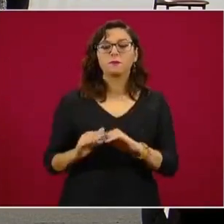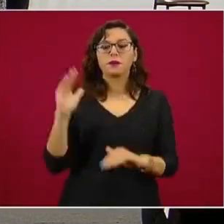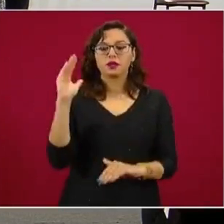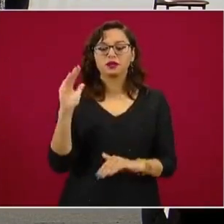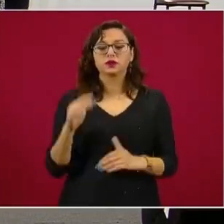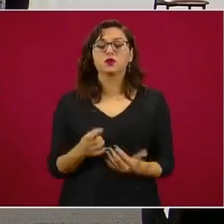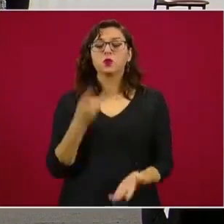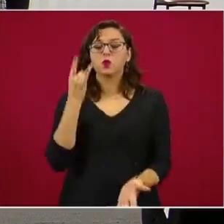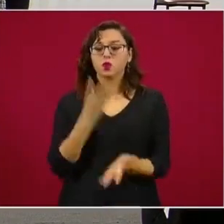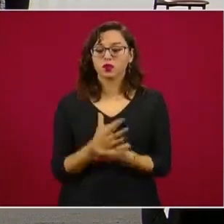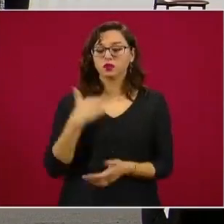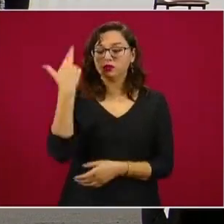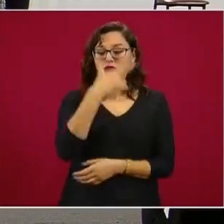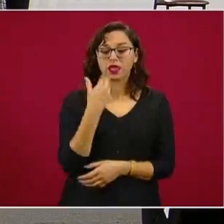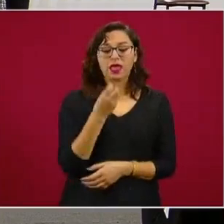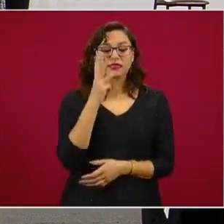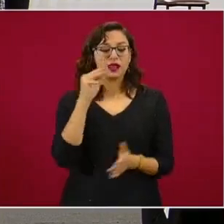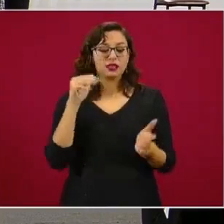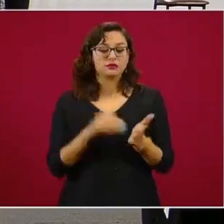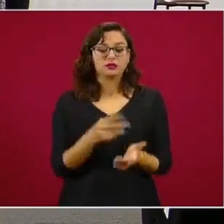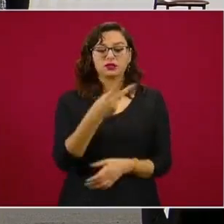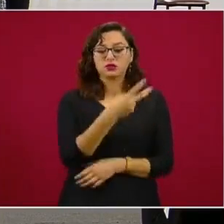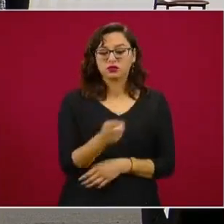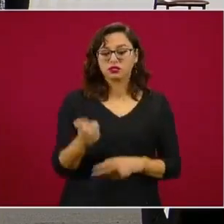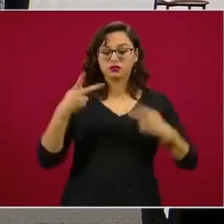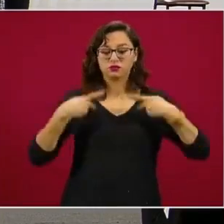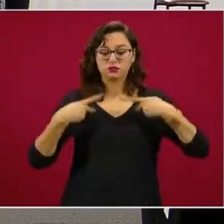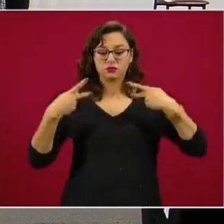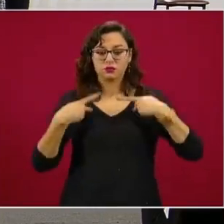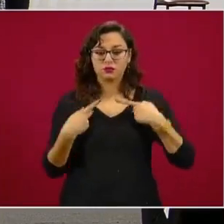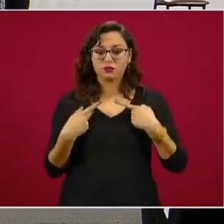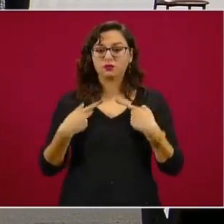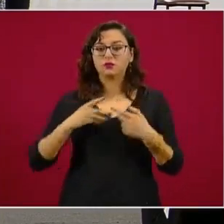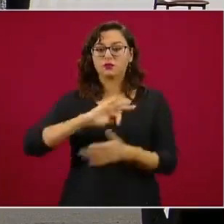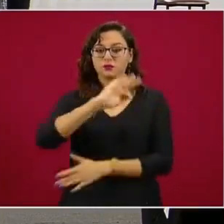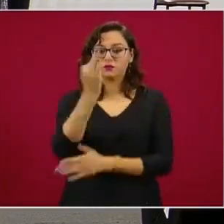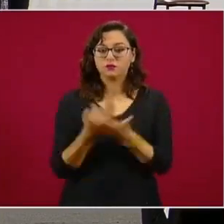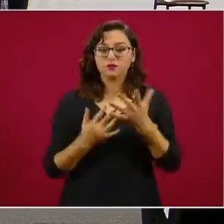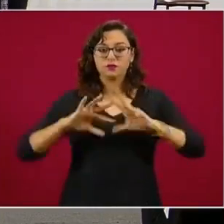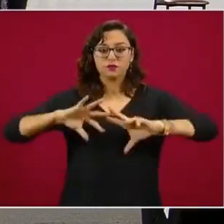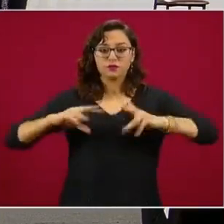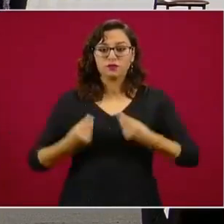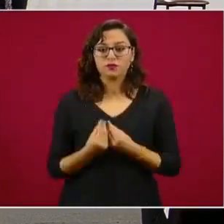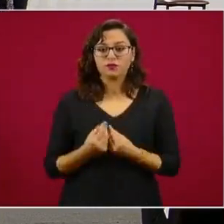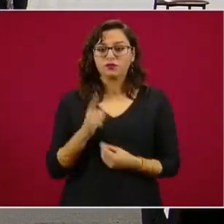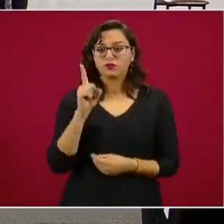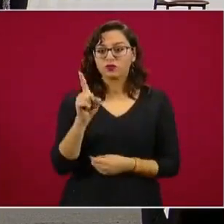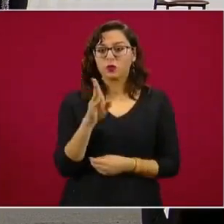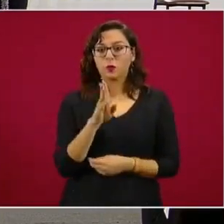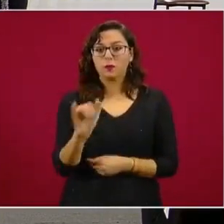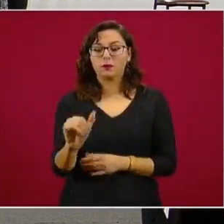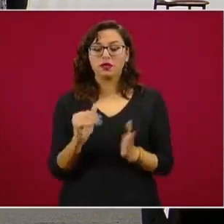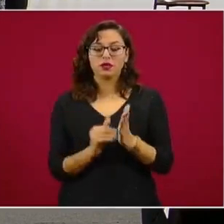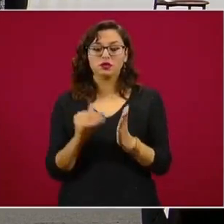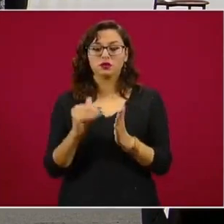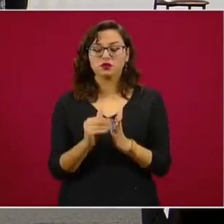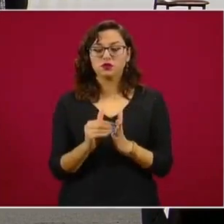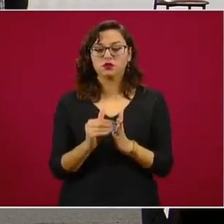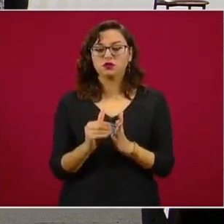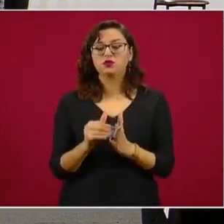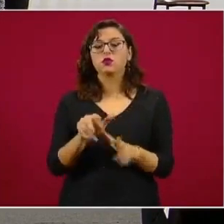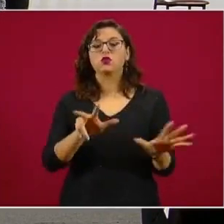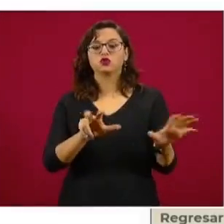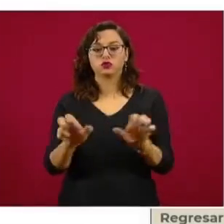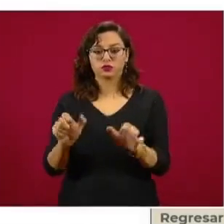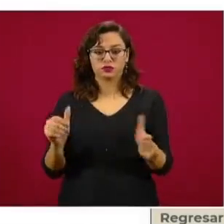se han revisado 3,226 contribuyentes con un importe facturado de 1,800,000. Eso